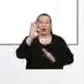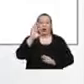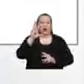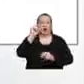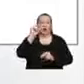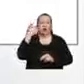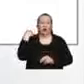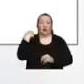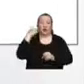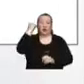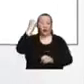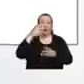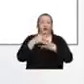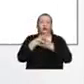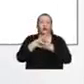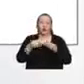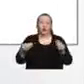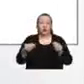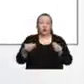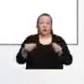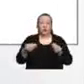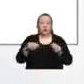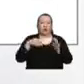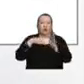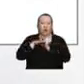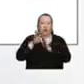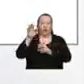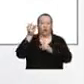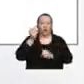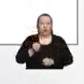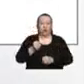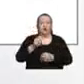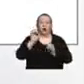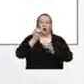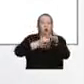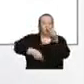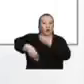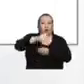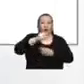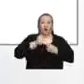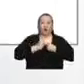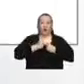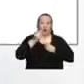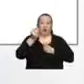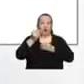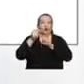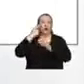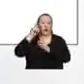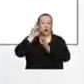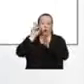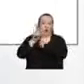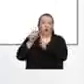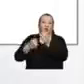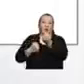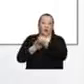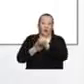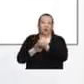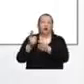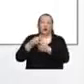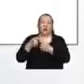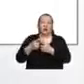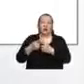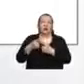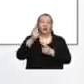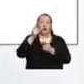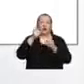ni a disponer de todo parte de sus activos ni tampoco a transmitir o disponer el derecho perteneciente a la fundación es decir un